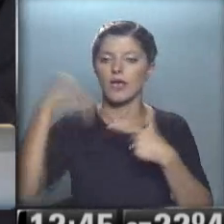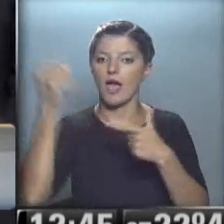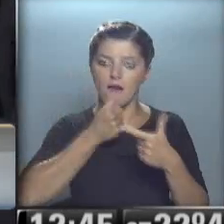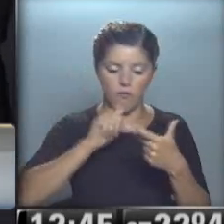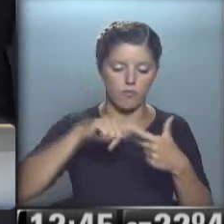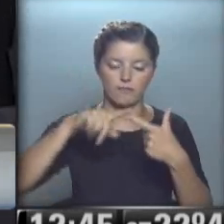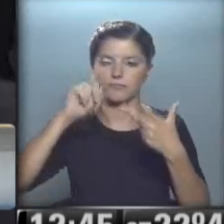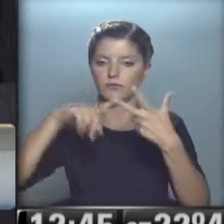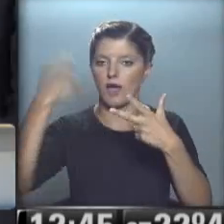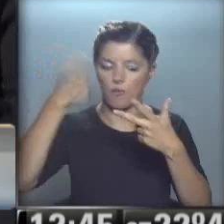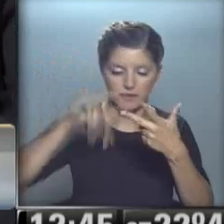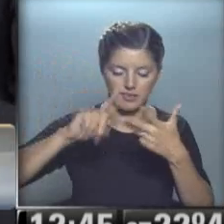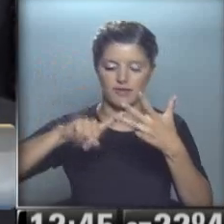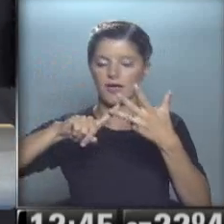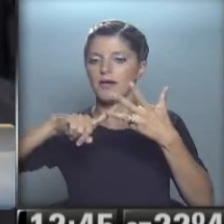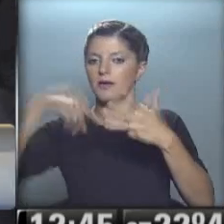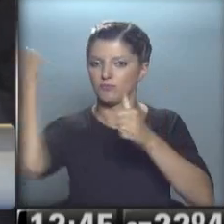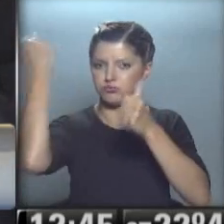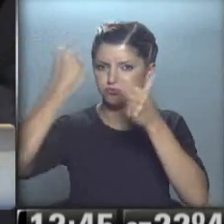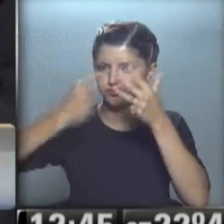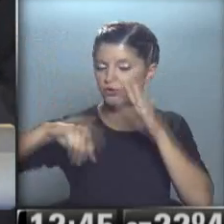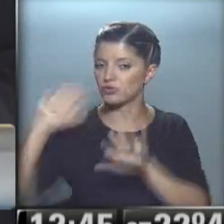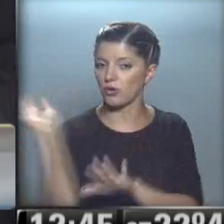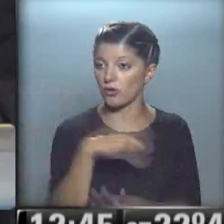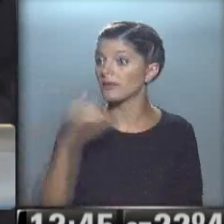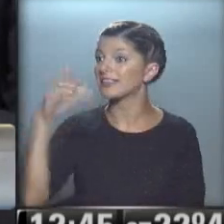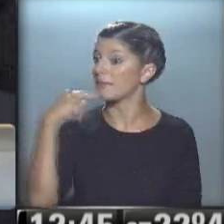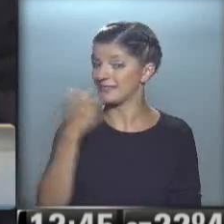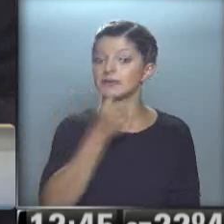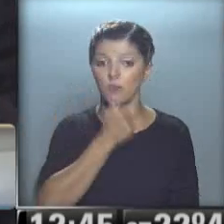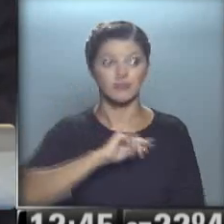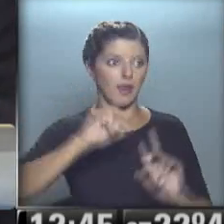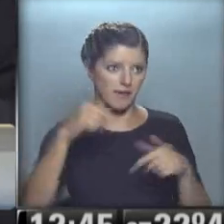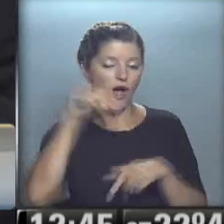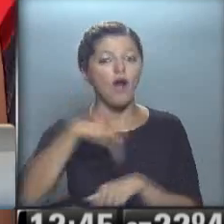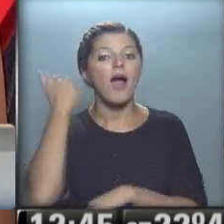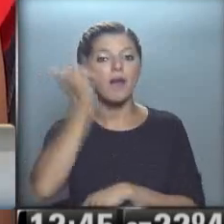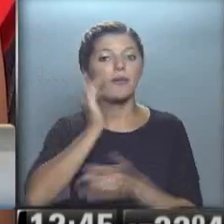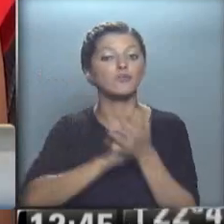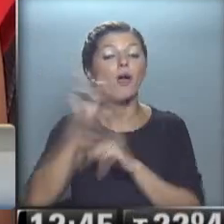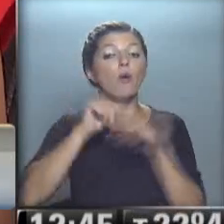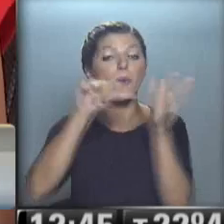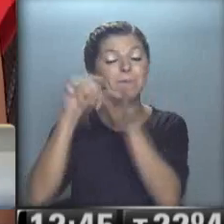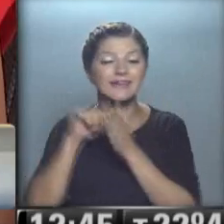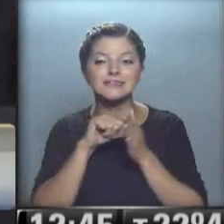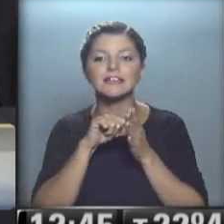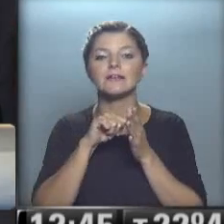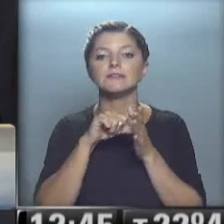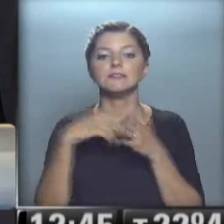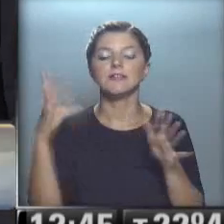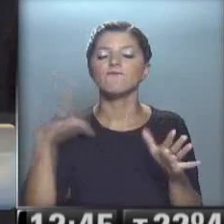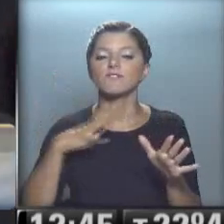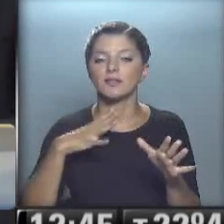tener alimentos eh Ahora agua también se planteaba las dificultades que hay de algunos países de no poder tener